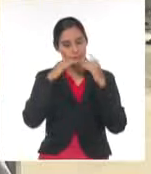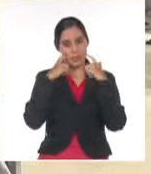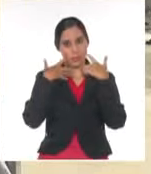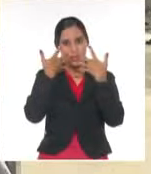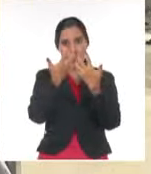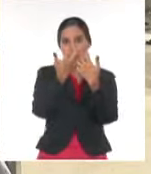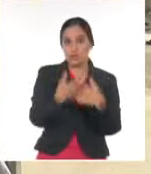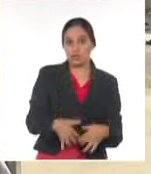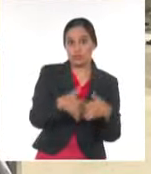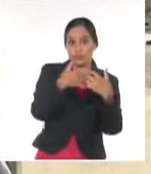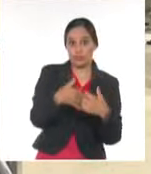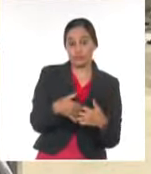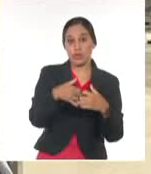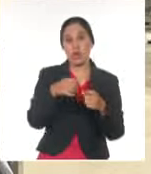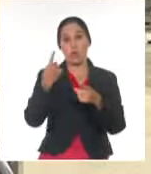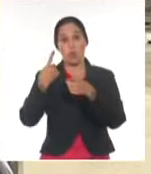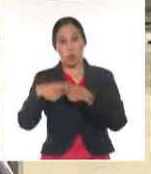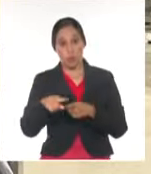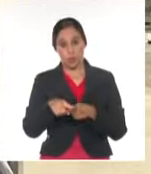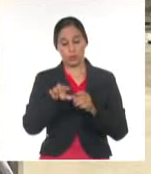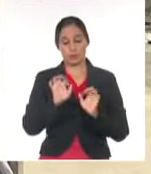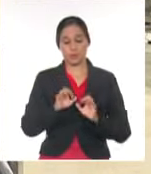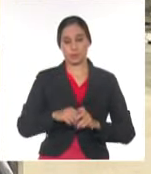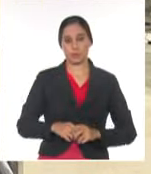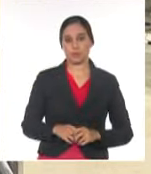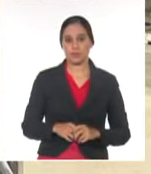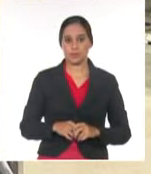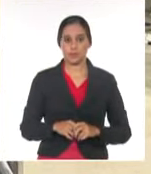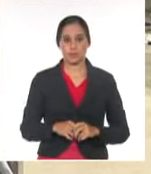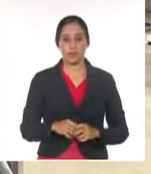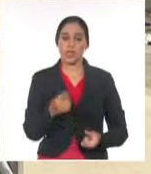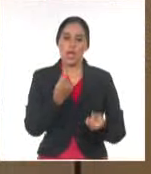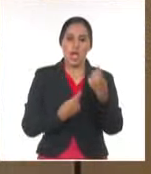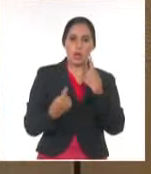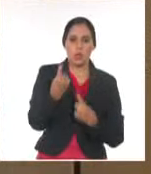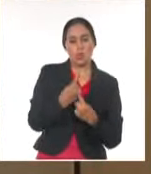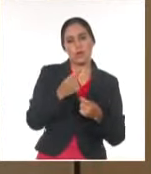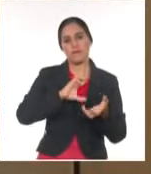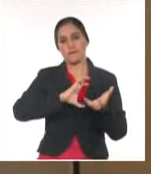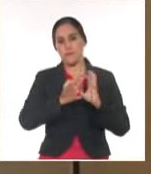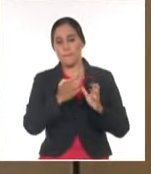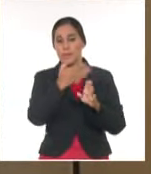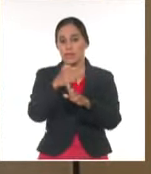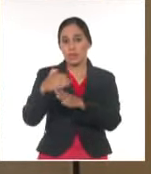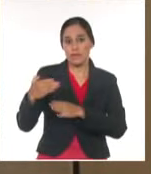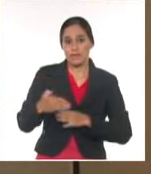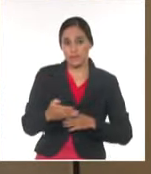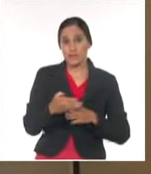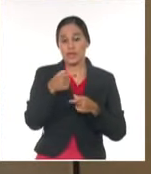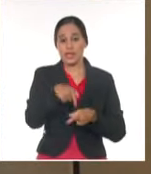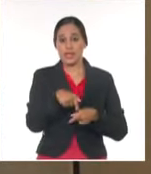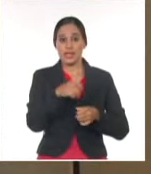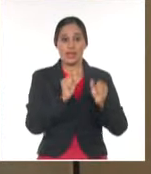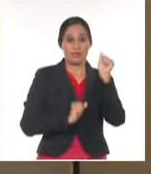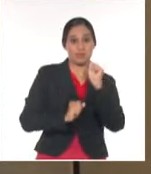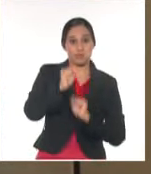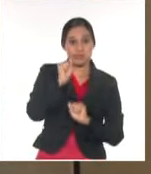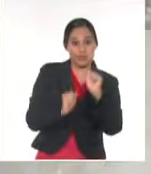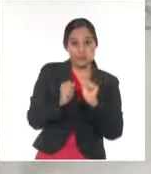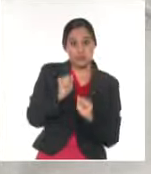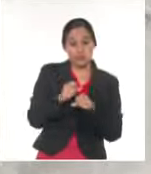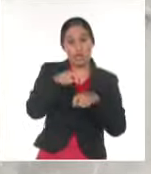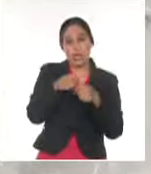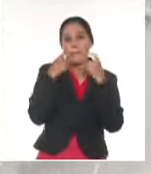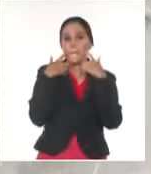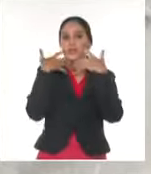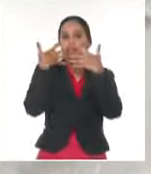Grito de Baire, Orden Carlos J. Finlay. Manuales son muy pocas labores, lo que la diferencia de una planta cercana en uso